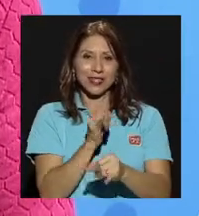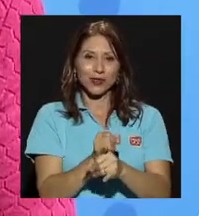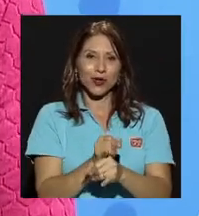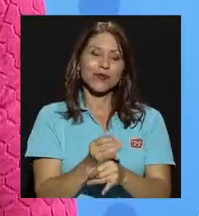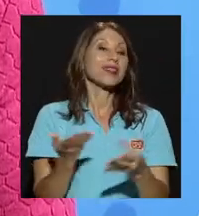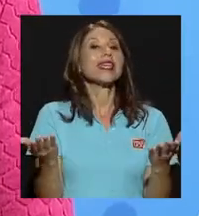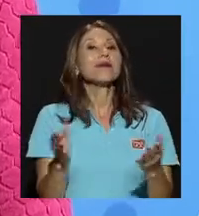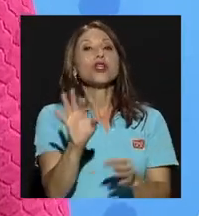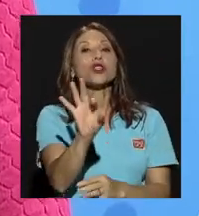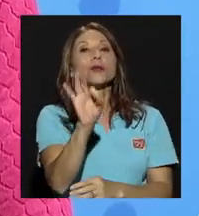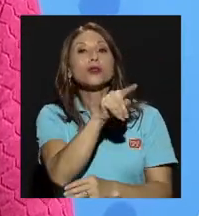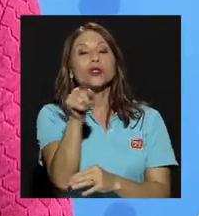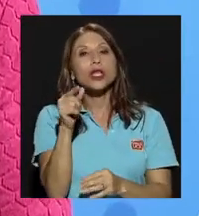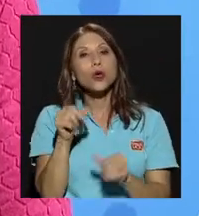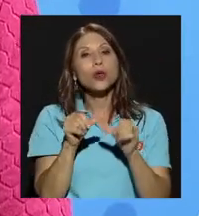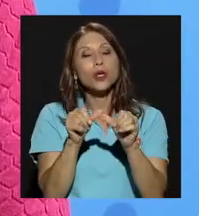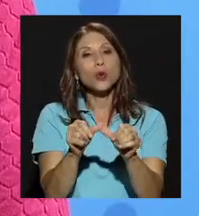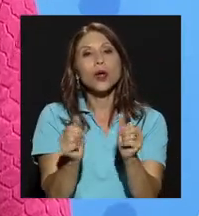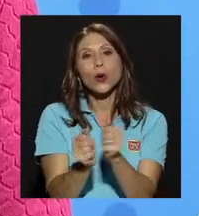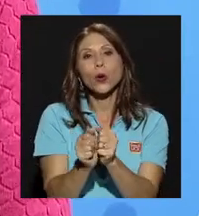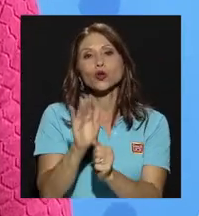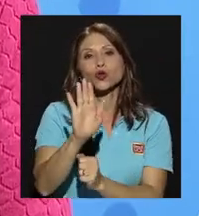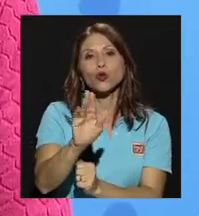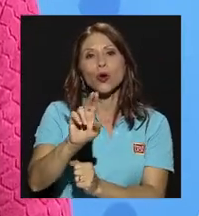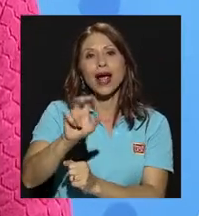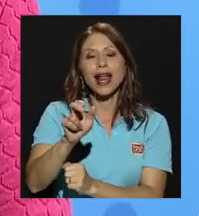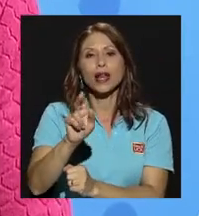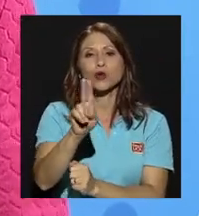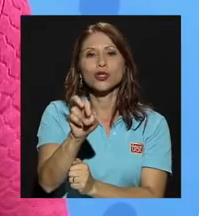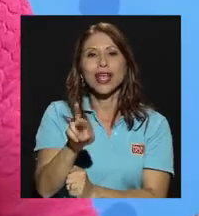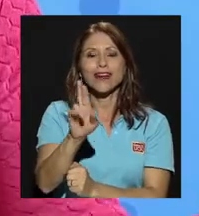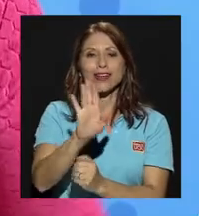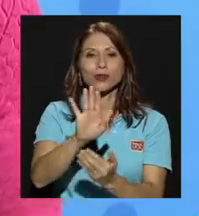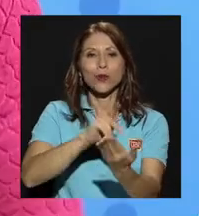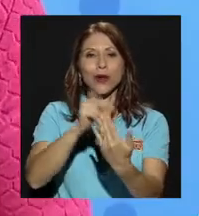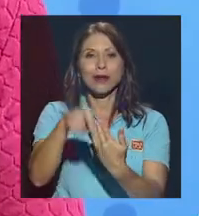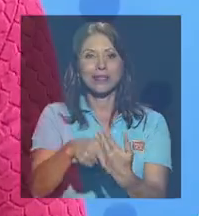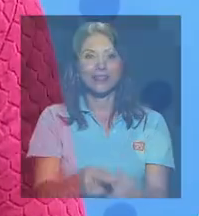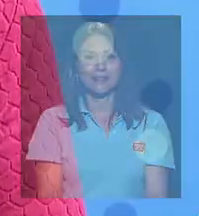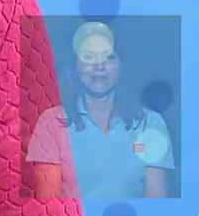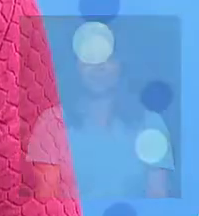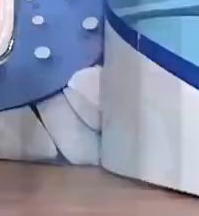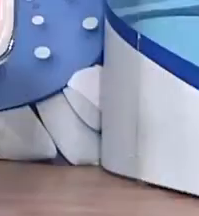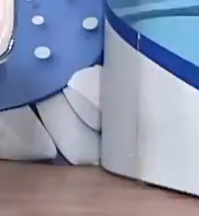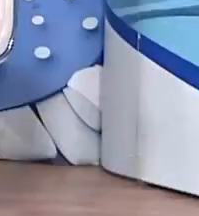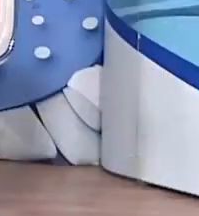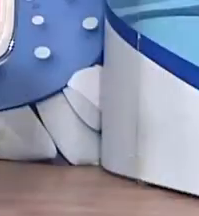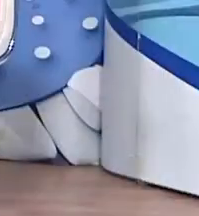institución, y los invito a que continúen en compañía de su canal UCR y su programación.